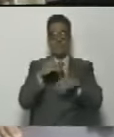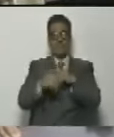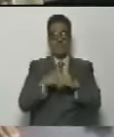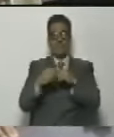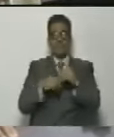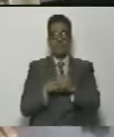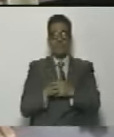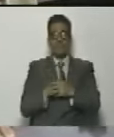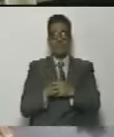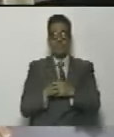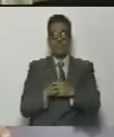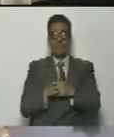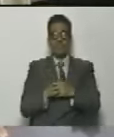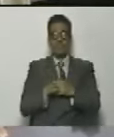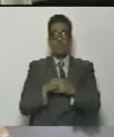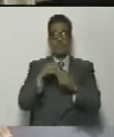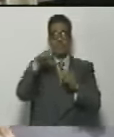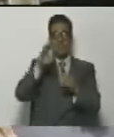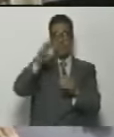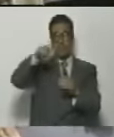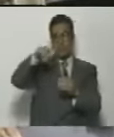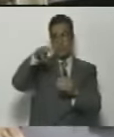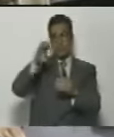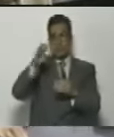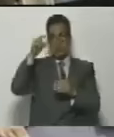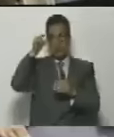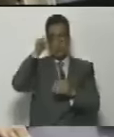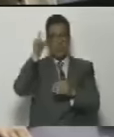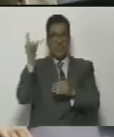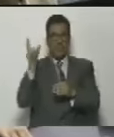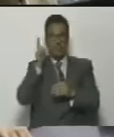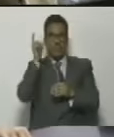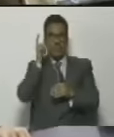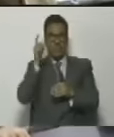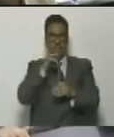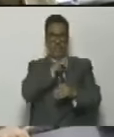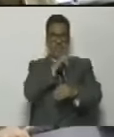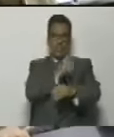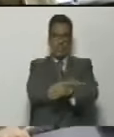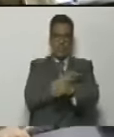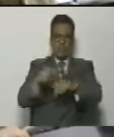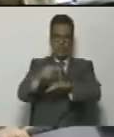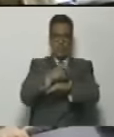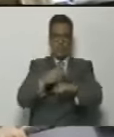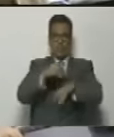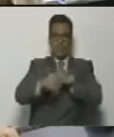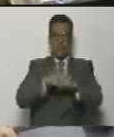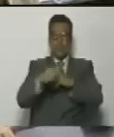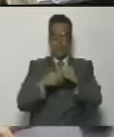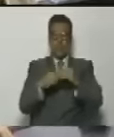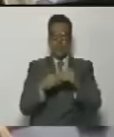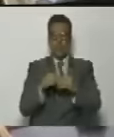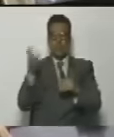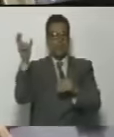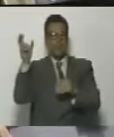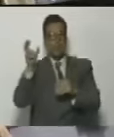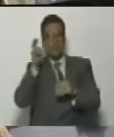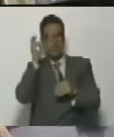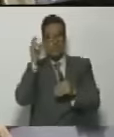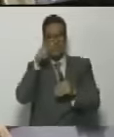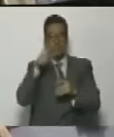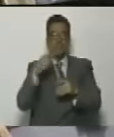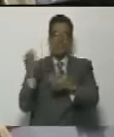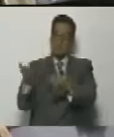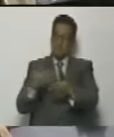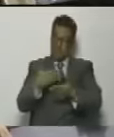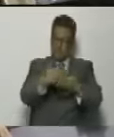establece que el Consejo Nacional Electoral oirá a los poderes del Estado constituido, escuchará,